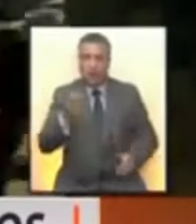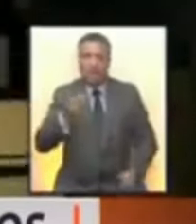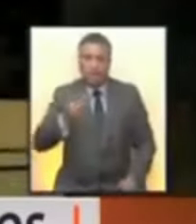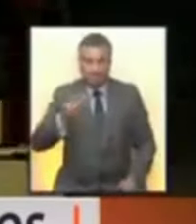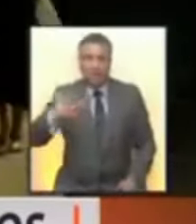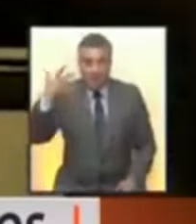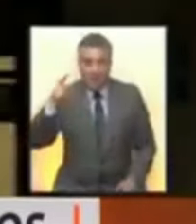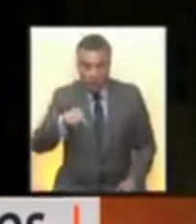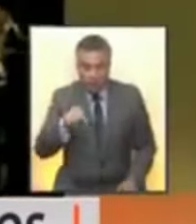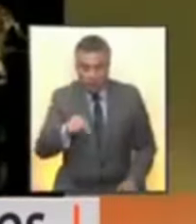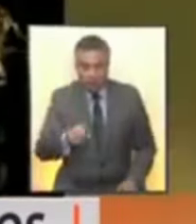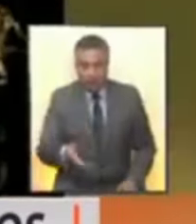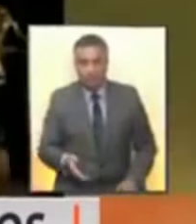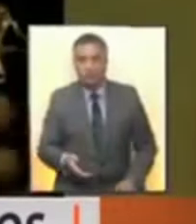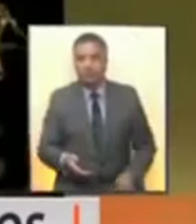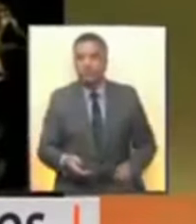tremendamente seguro.